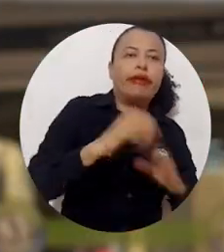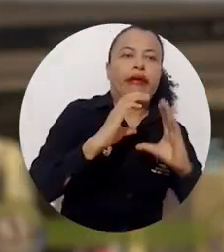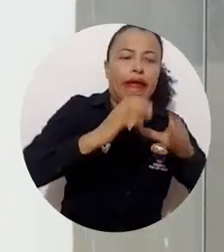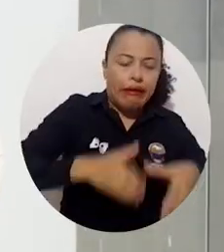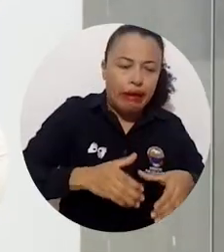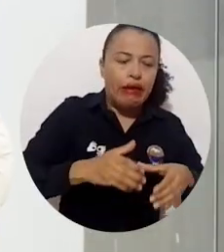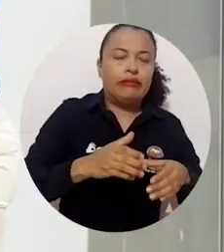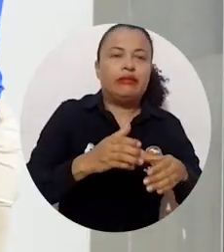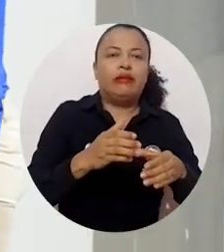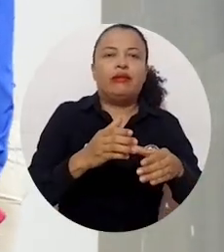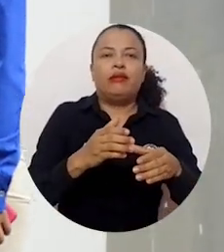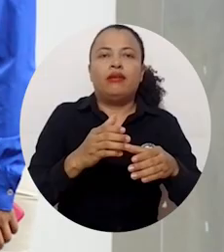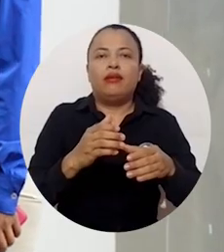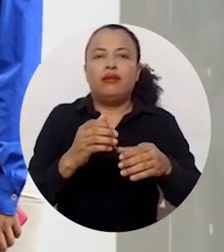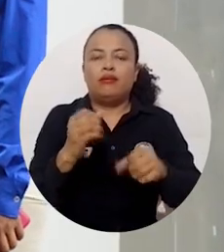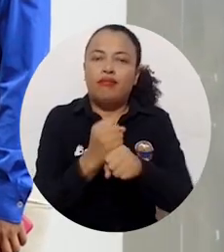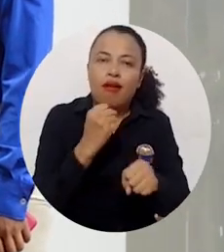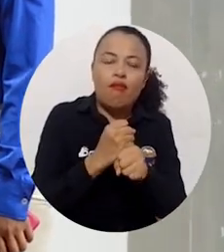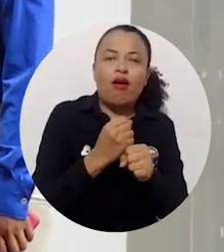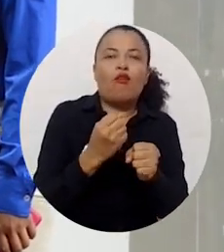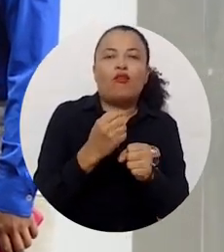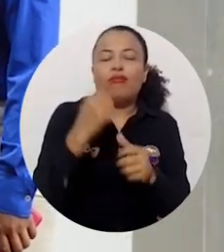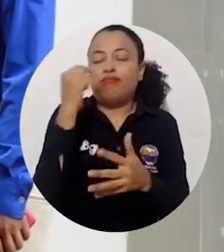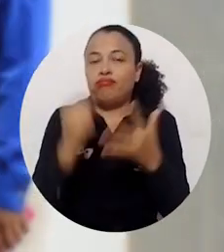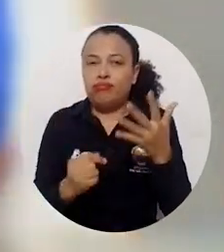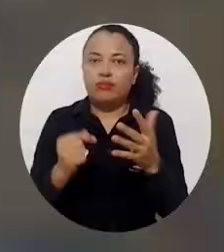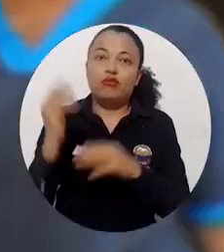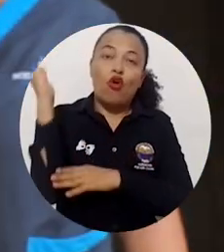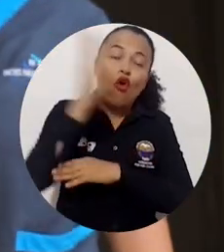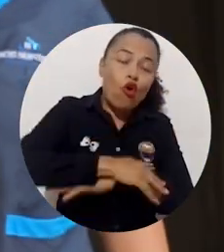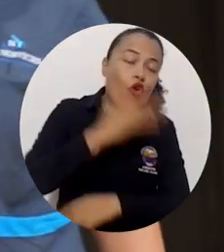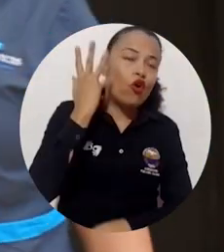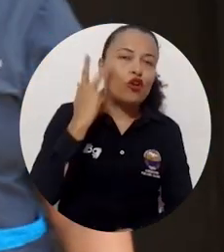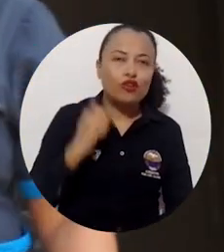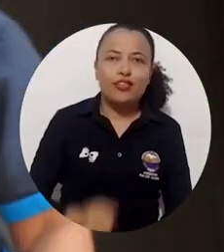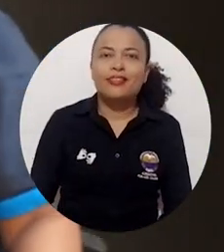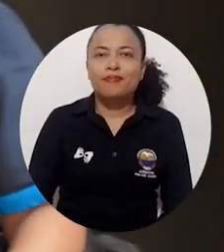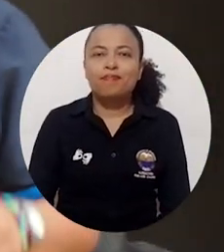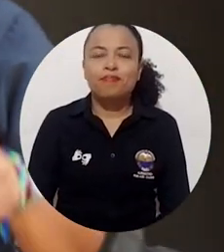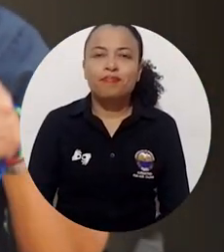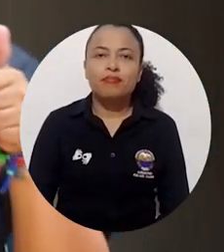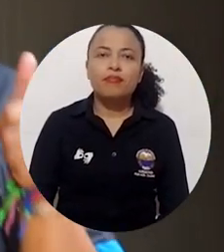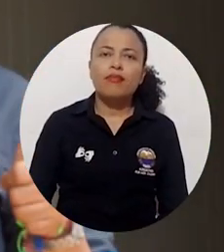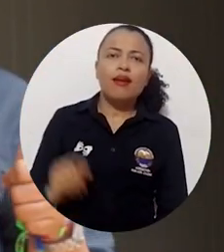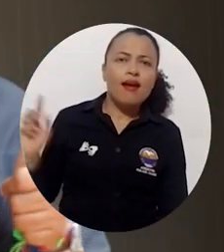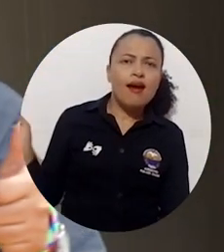las clases, tomar turno. Esa es toda la jornada que diariamente hago.